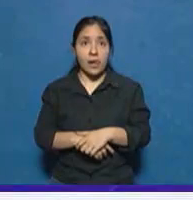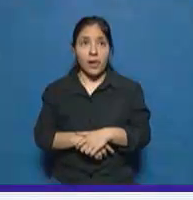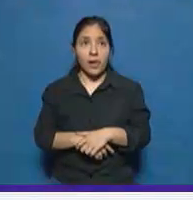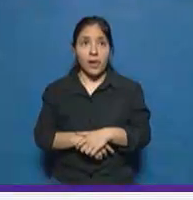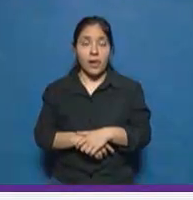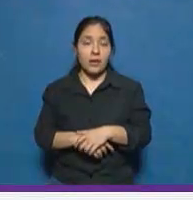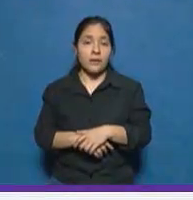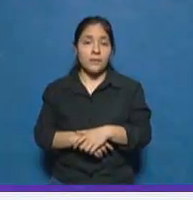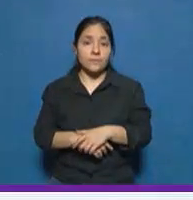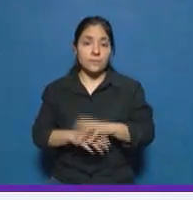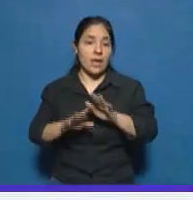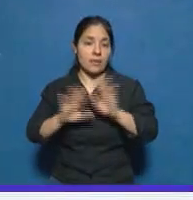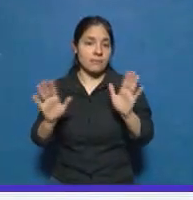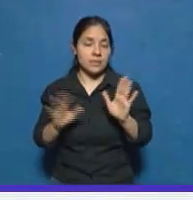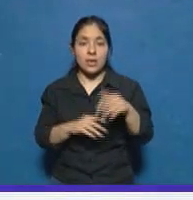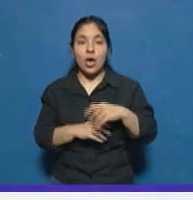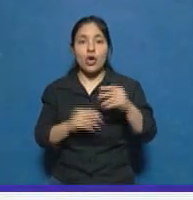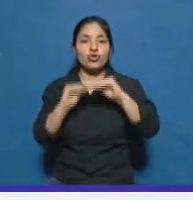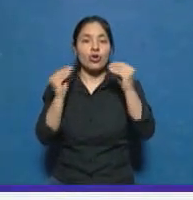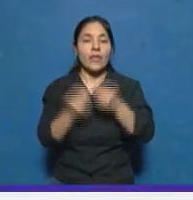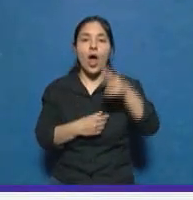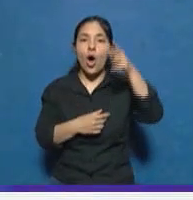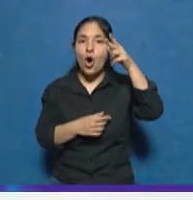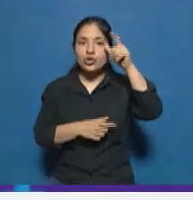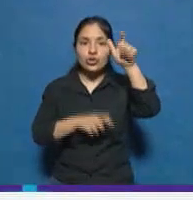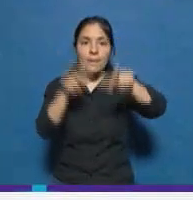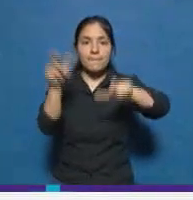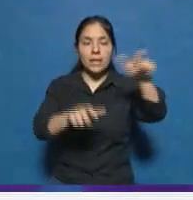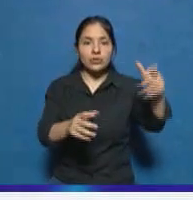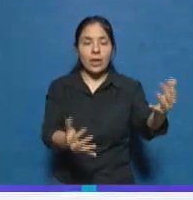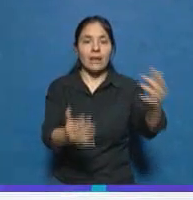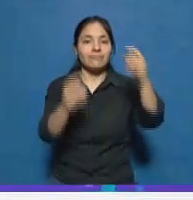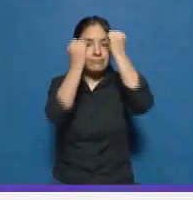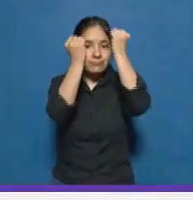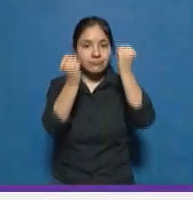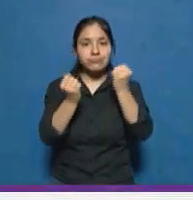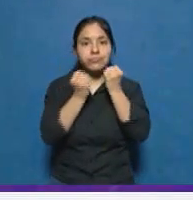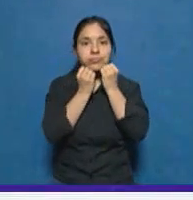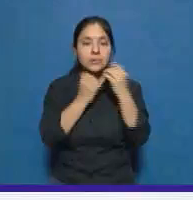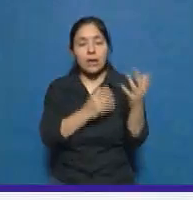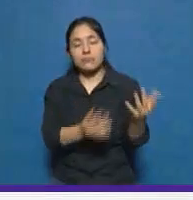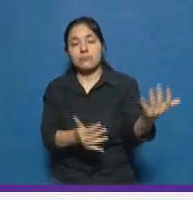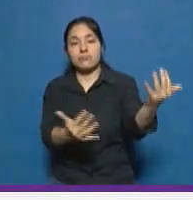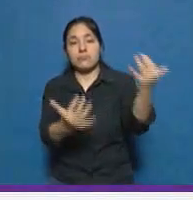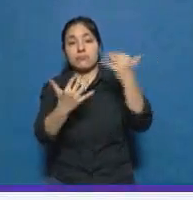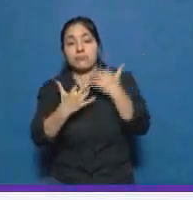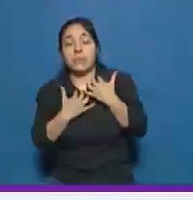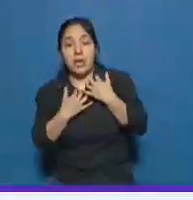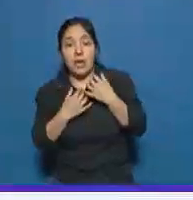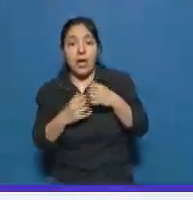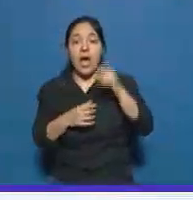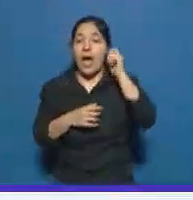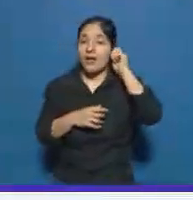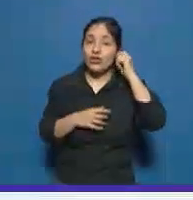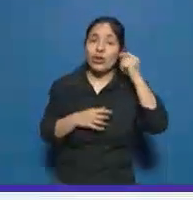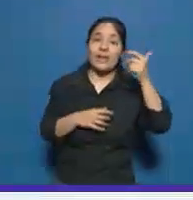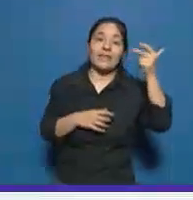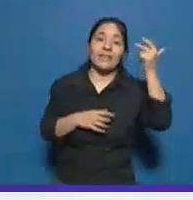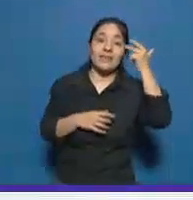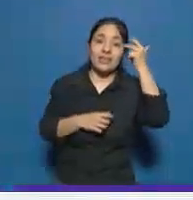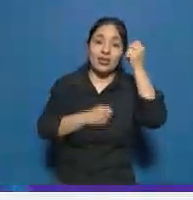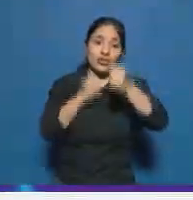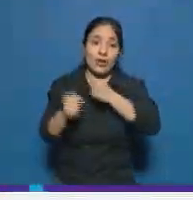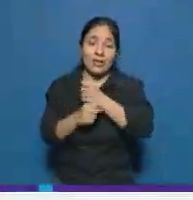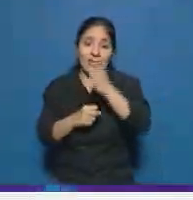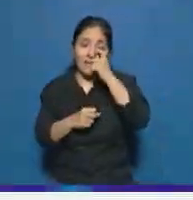no, solo eso. Y entraron 8 sujetos armados, encapuchados, entre 18 y 20 años cada uno,